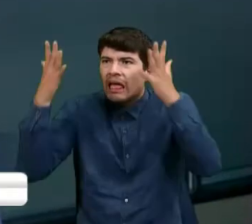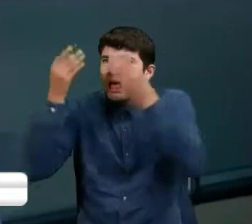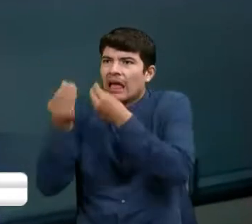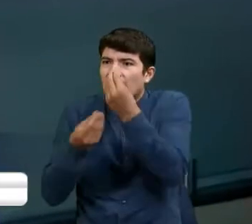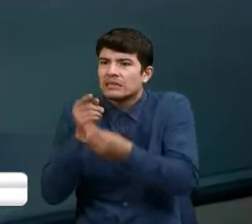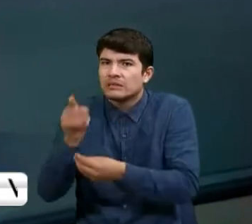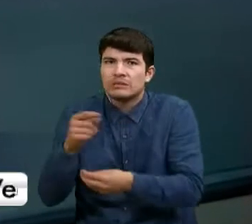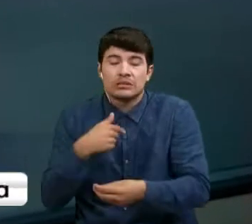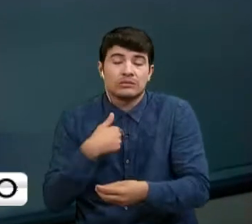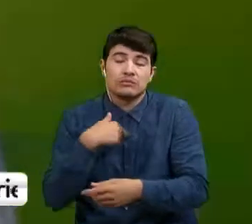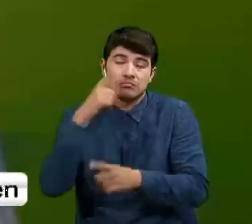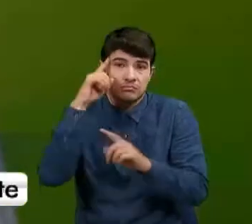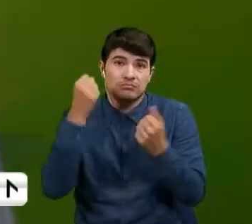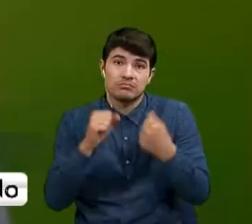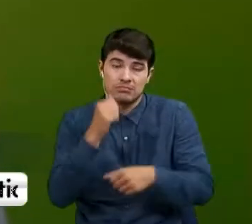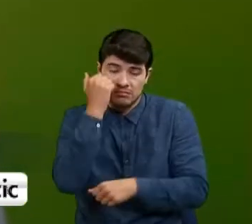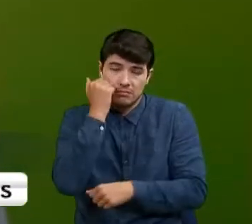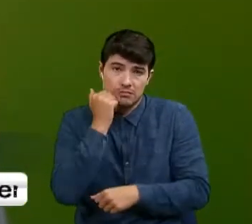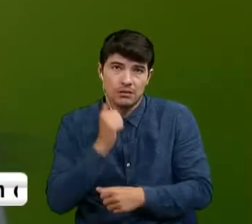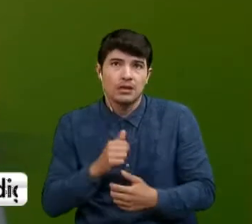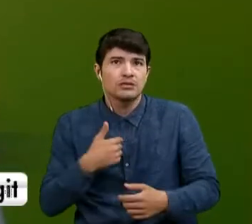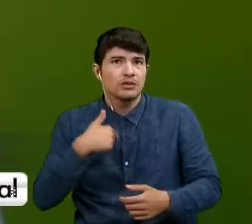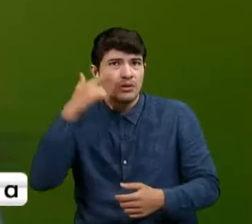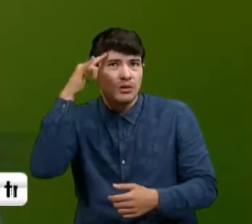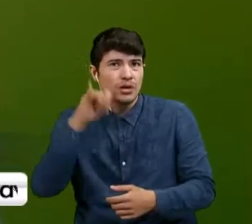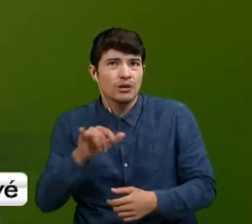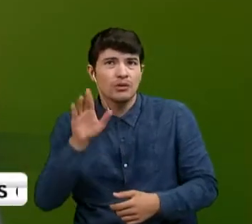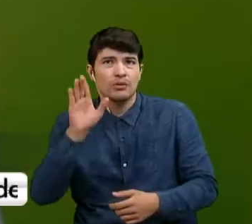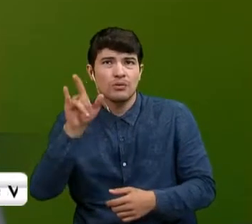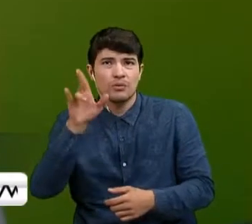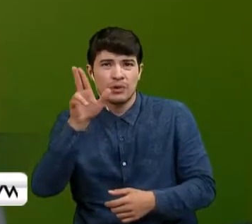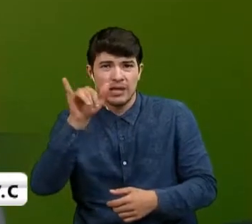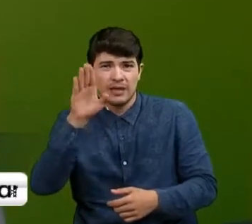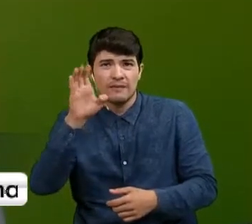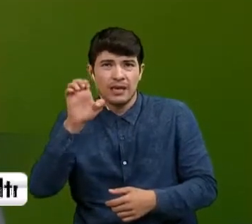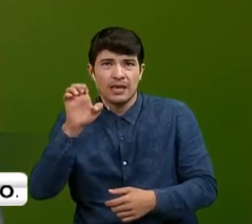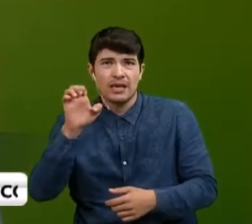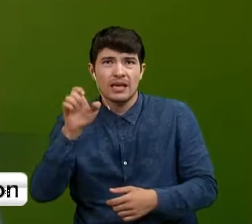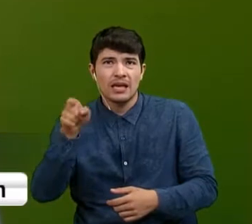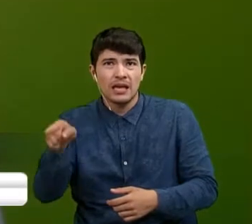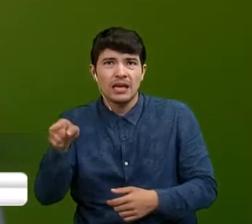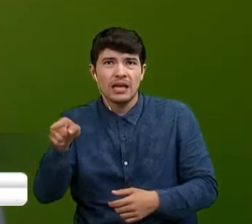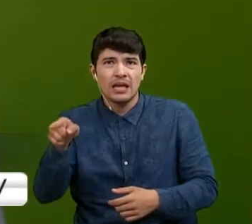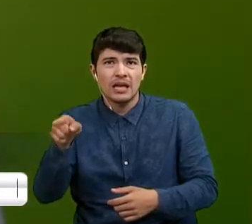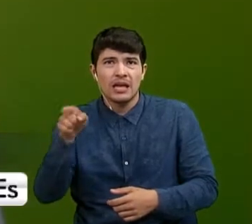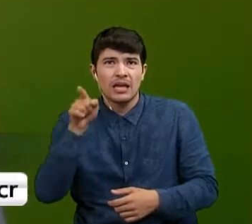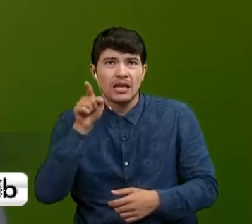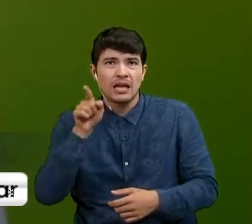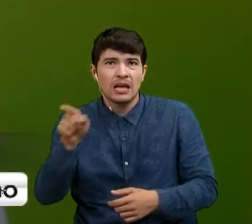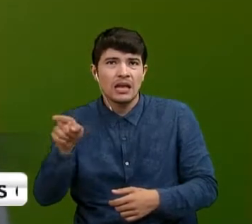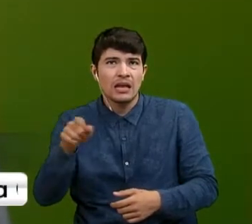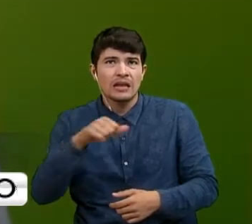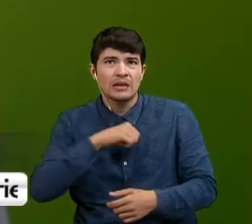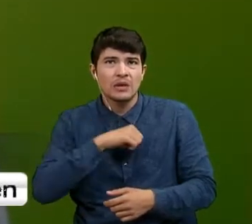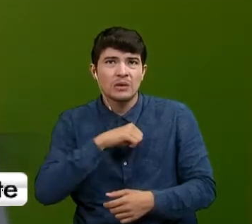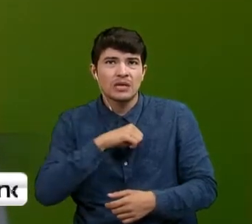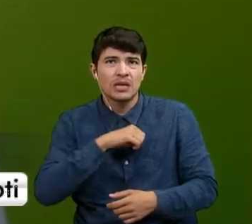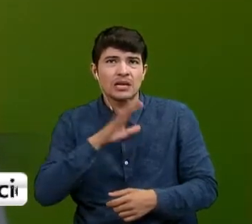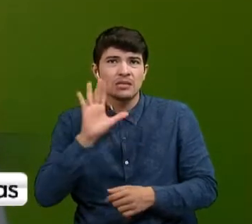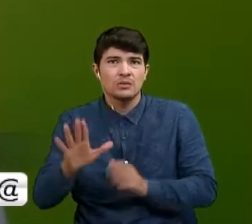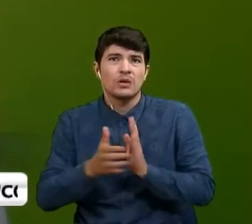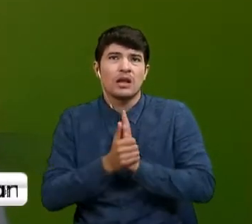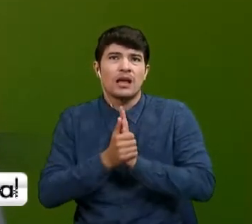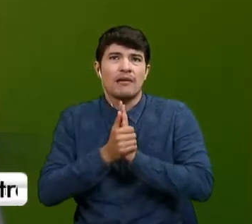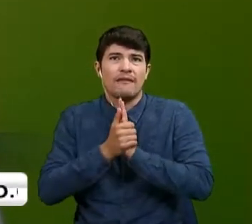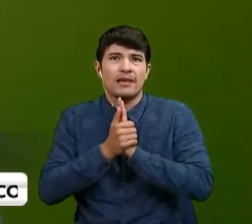eso se me tiene muy triste creo que uribe vélez siempre no ha tenido el talento para